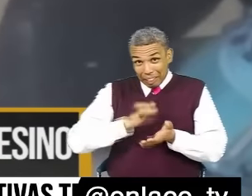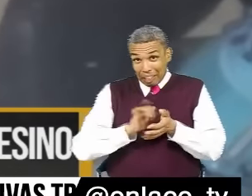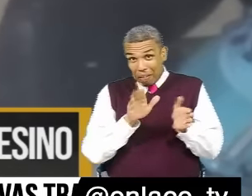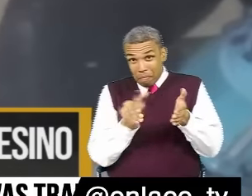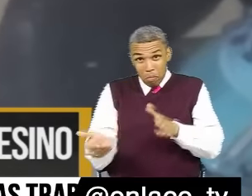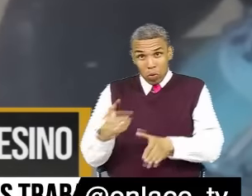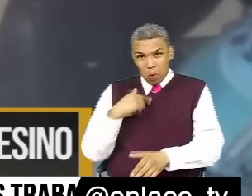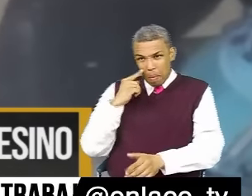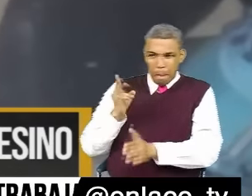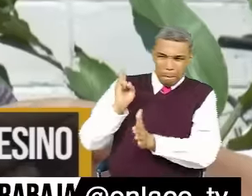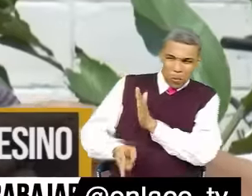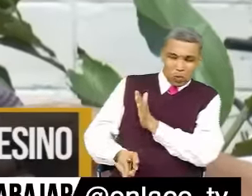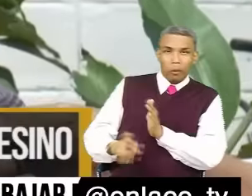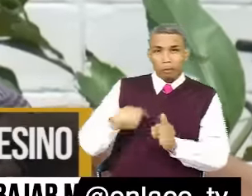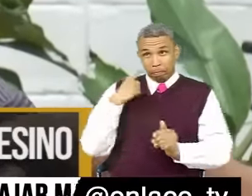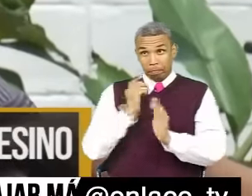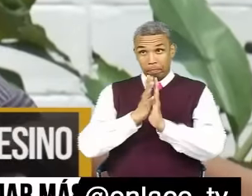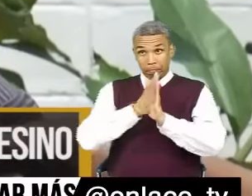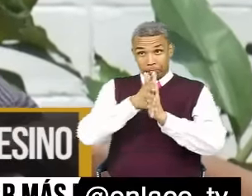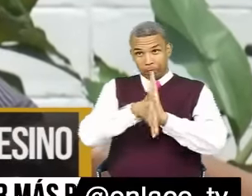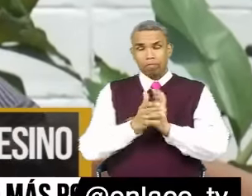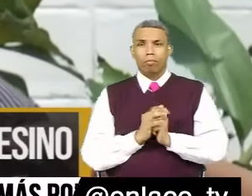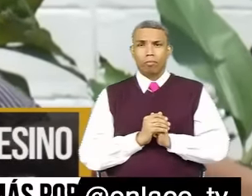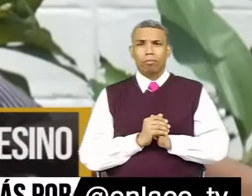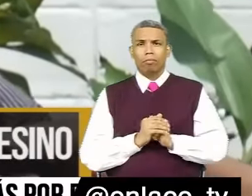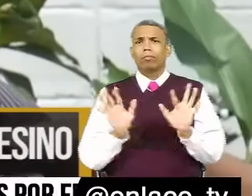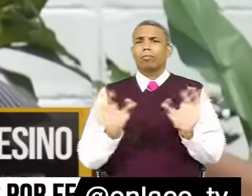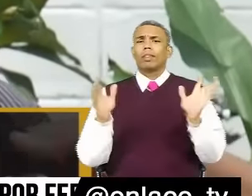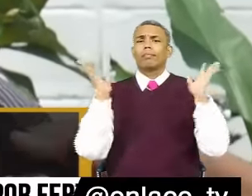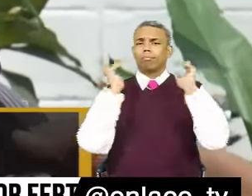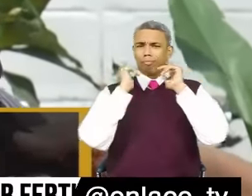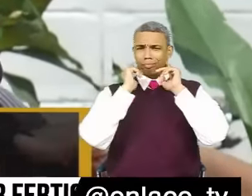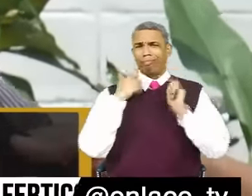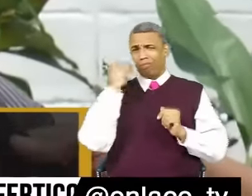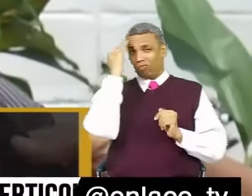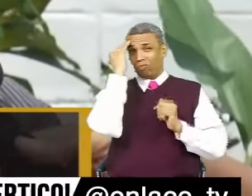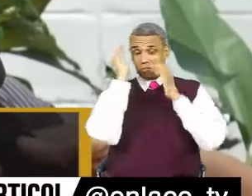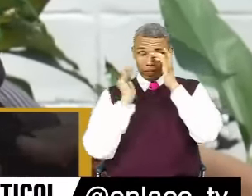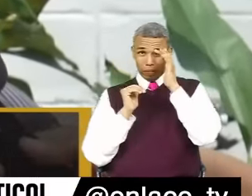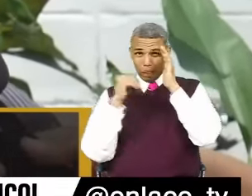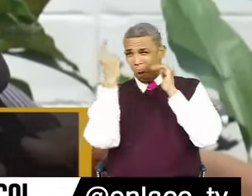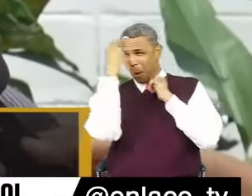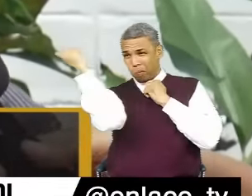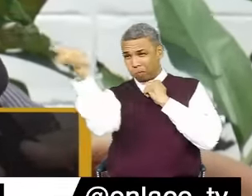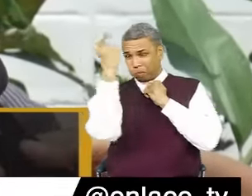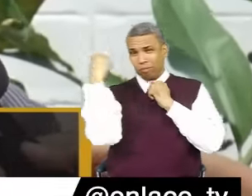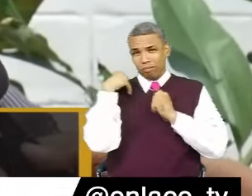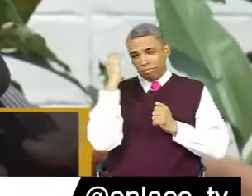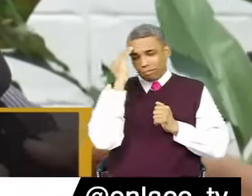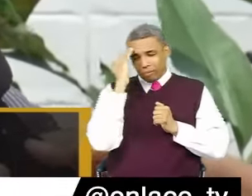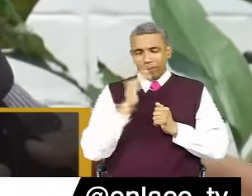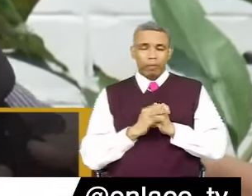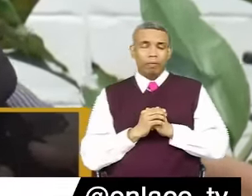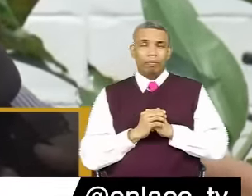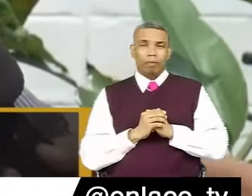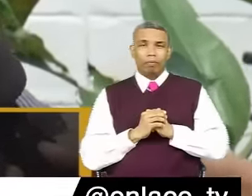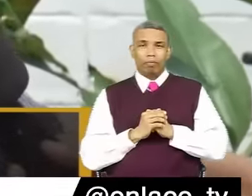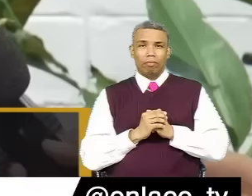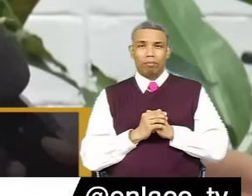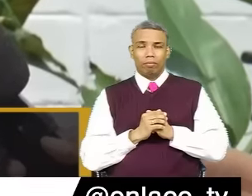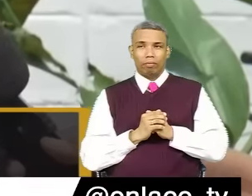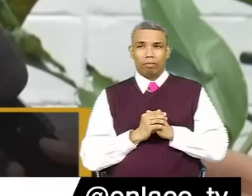el secretario de la Corporación. Como ya es de público conocimiento para la opinión general de la región local, el hecho que